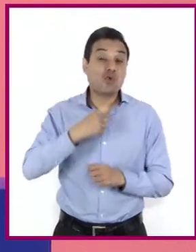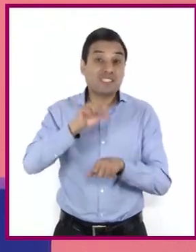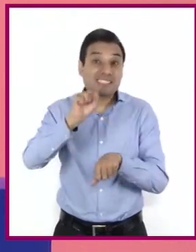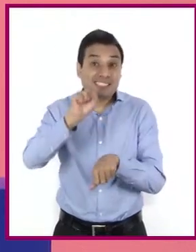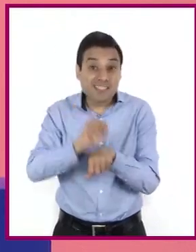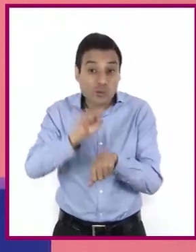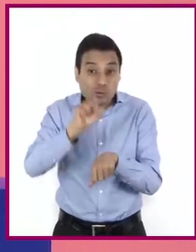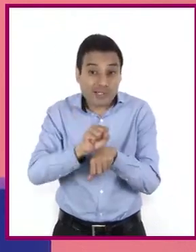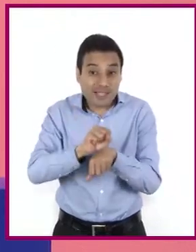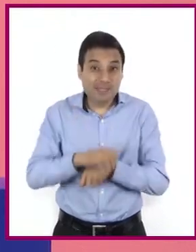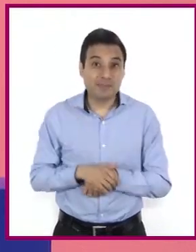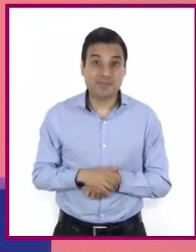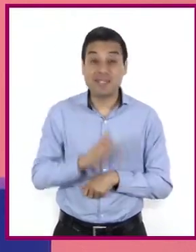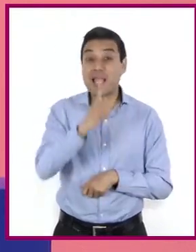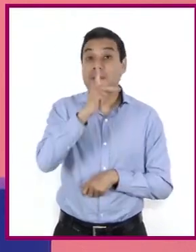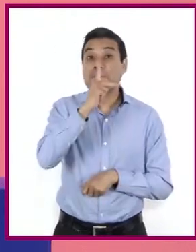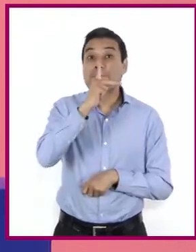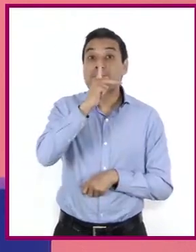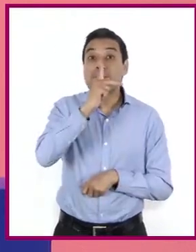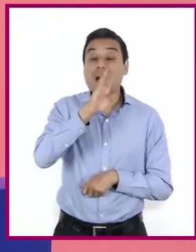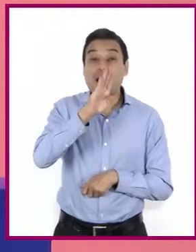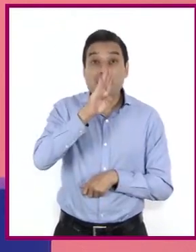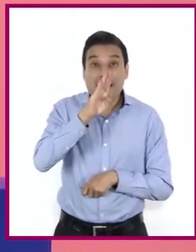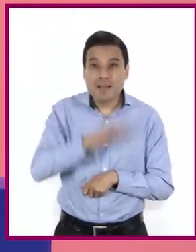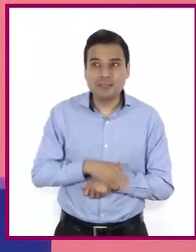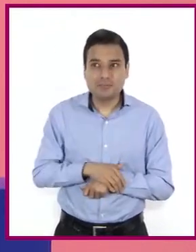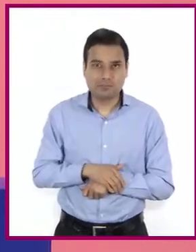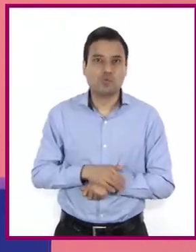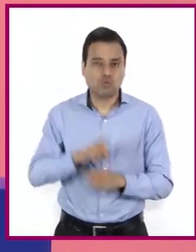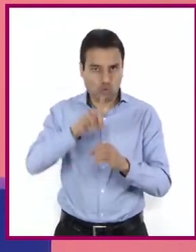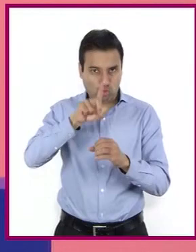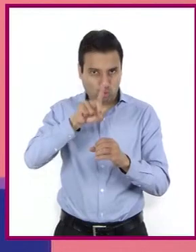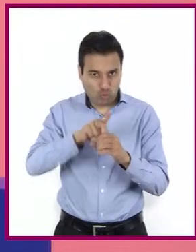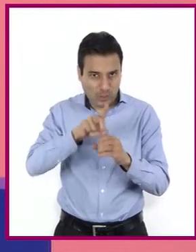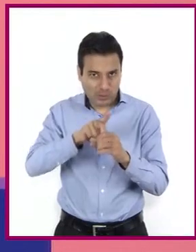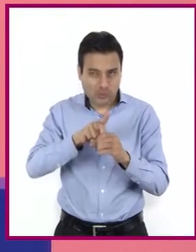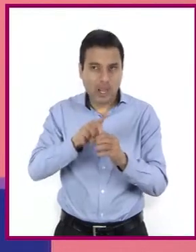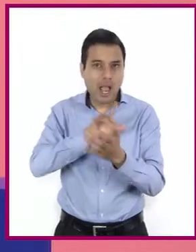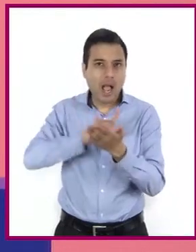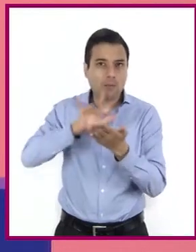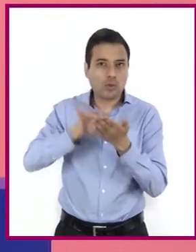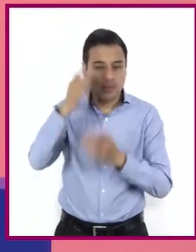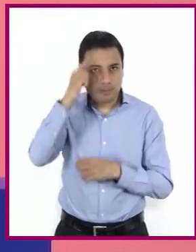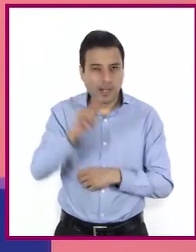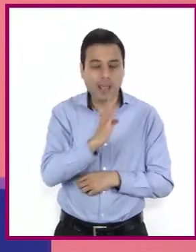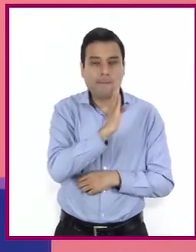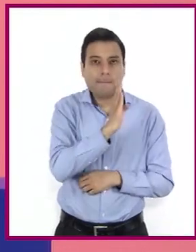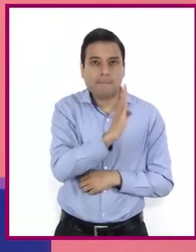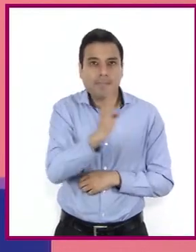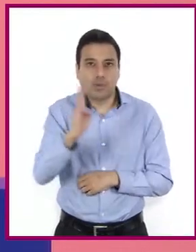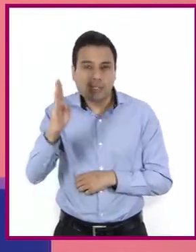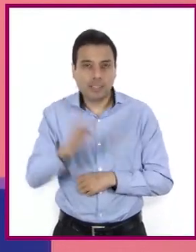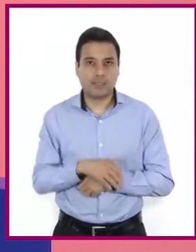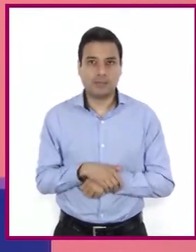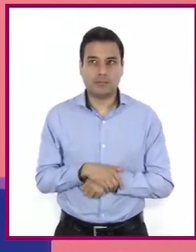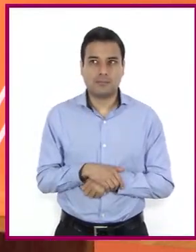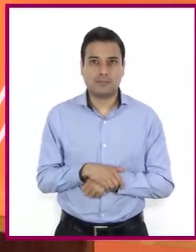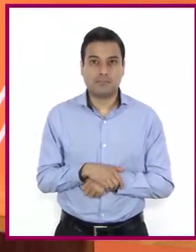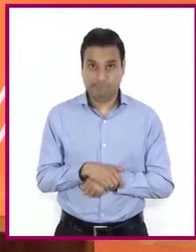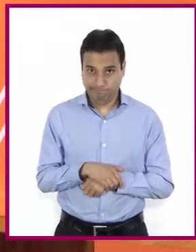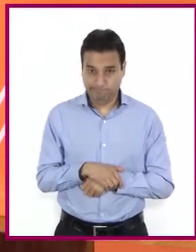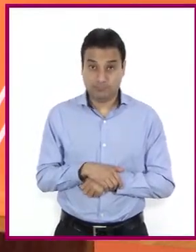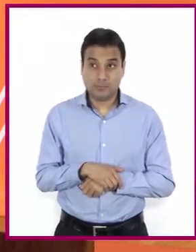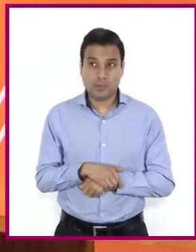de familia consiguieron una donación grandísima para la biblioteca escolar. Pero al principio nadie iba y por eso hicimos la